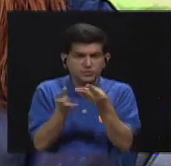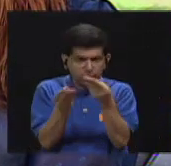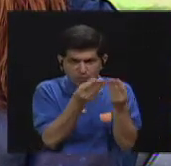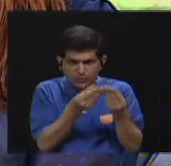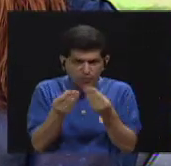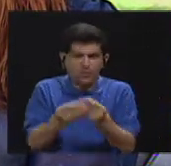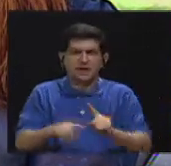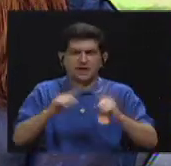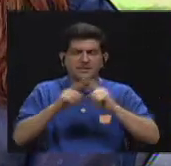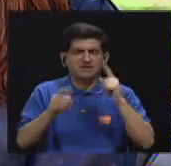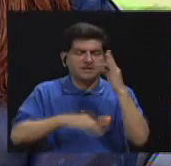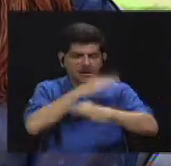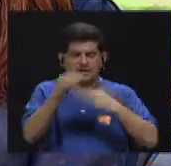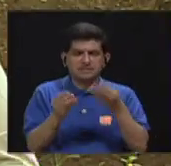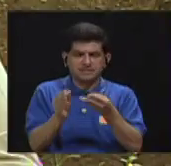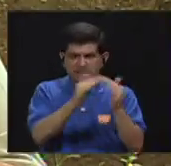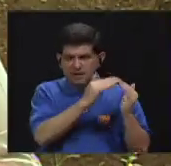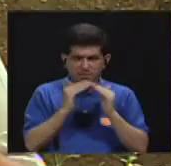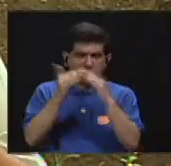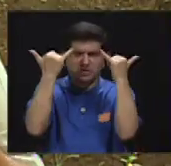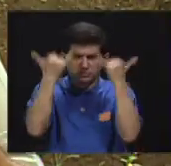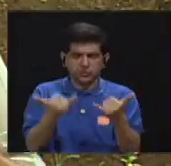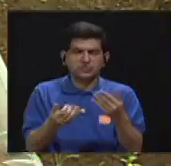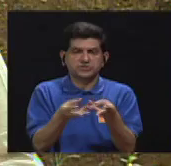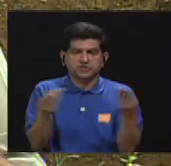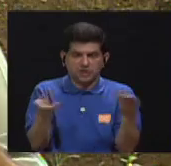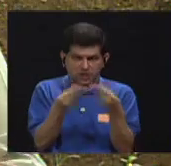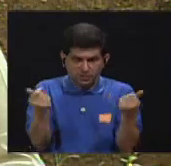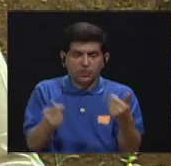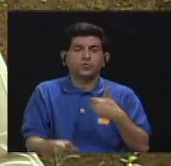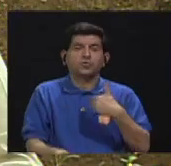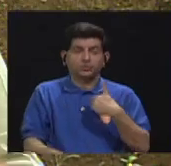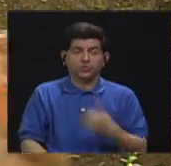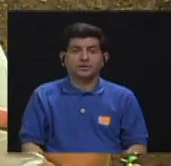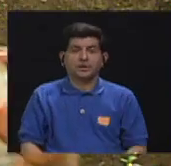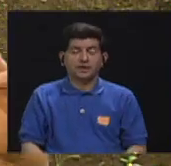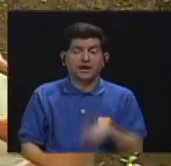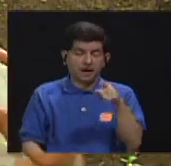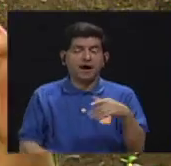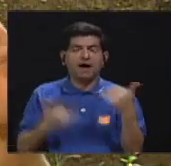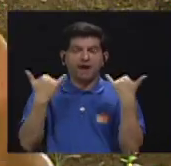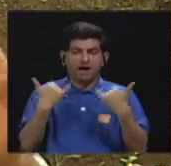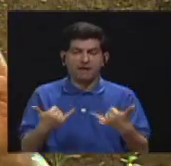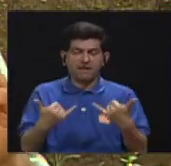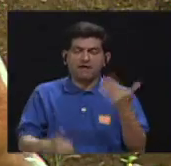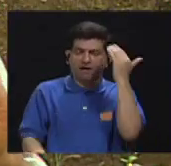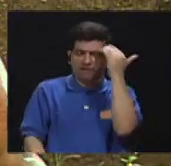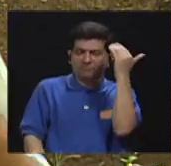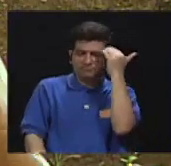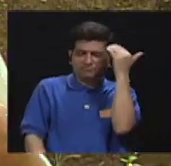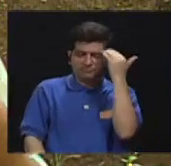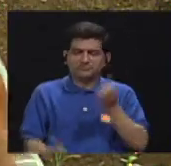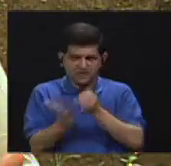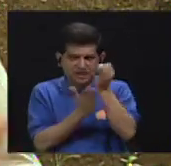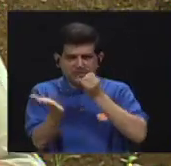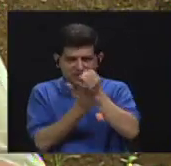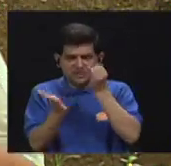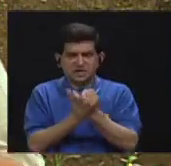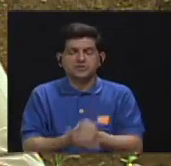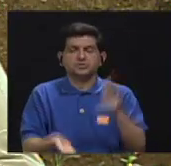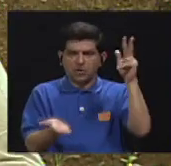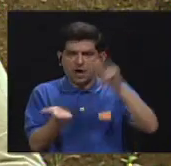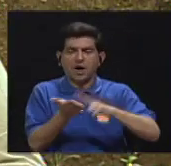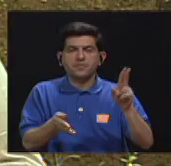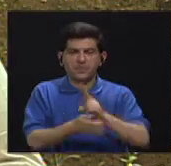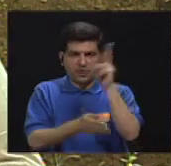los productos, ¿verdad?, en cierto tipo de poblaciones, y ahora ya sacan un producto ya con mucho bagaje de investigación, el cual avala